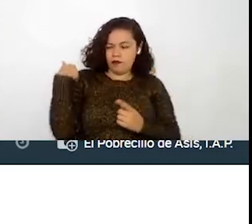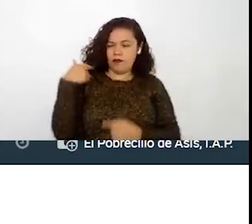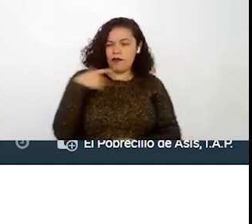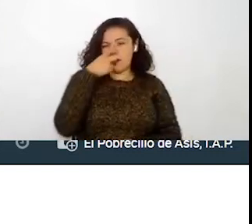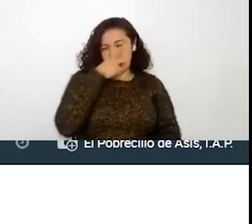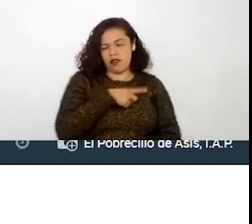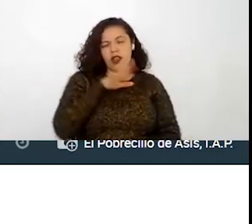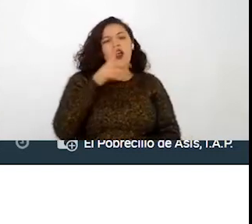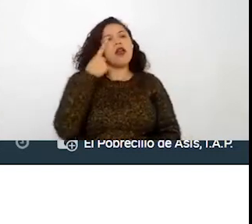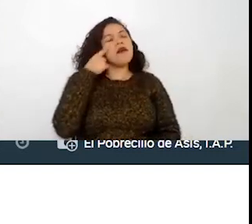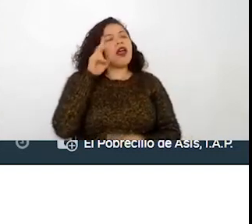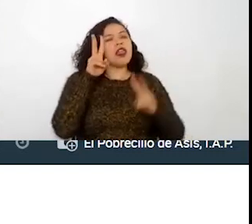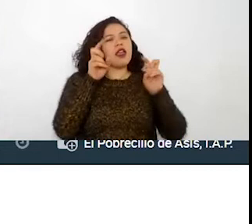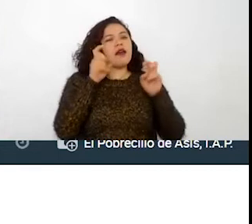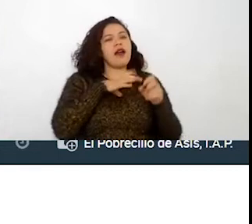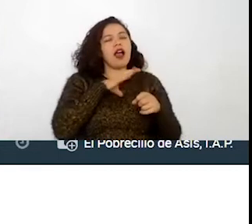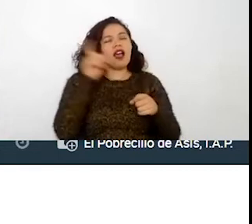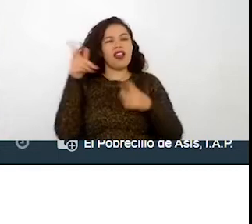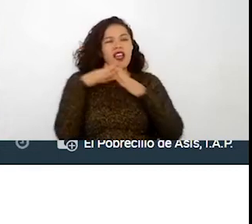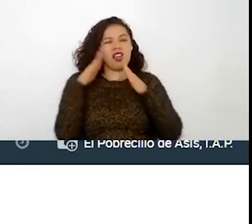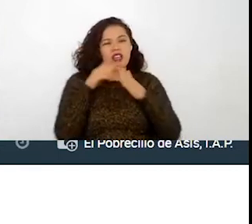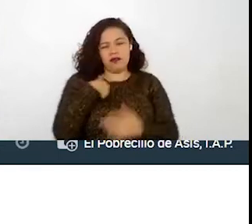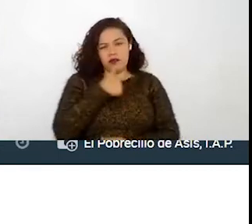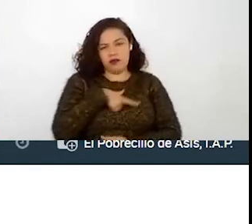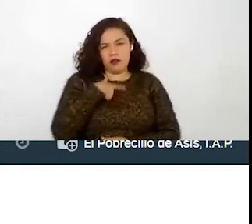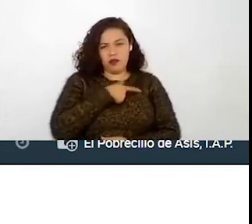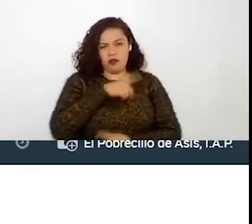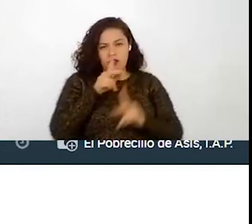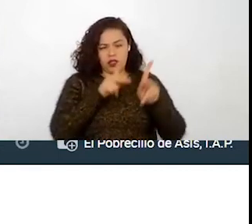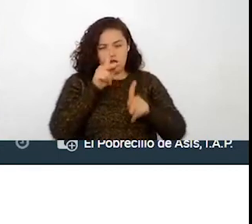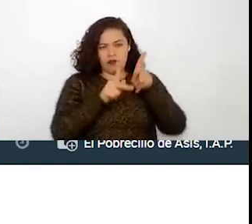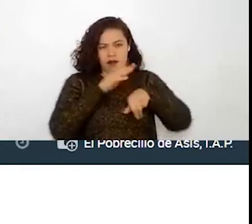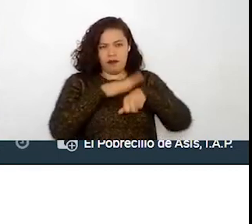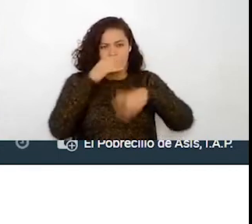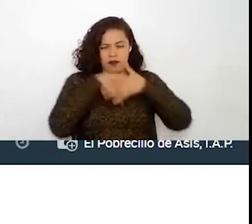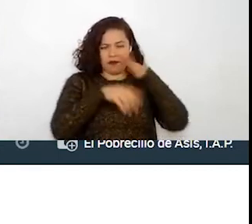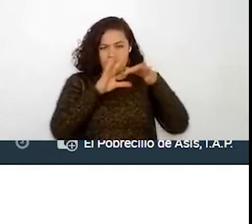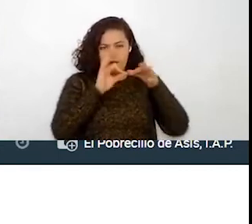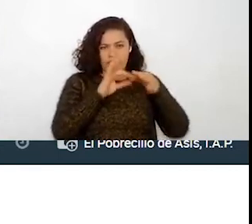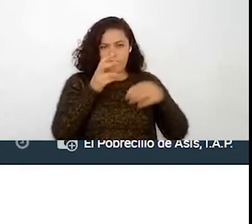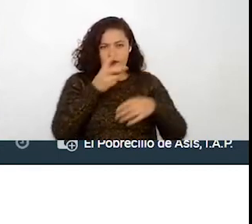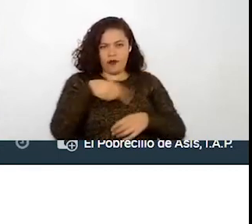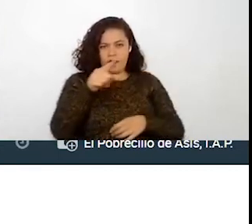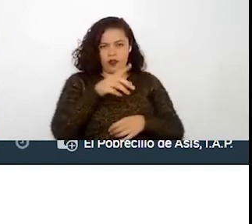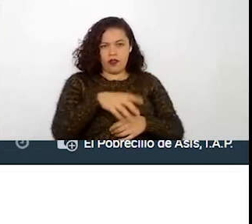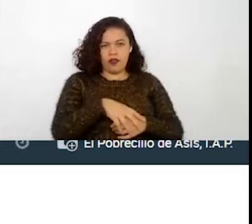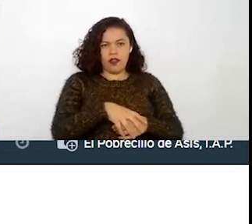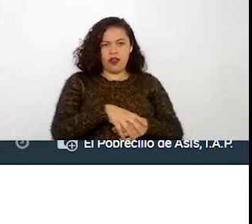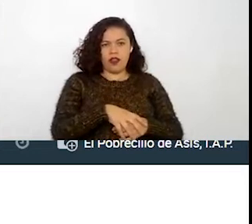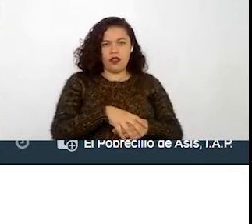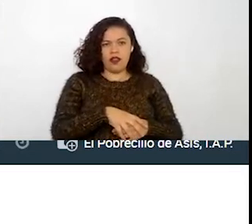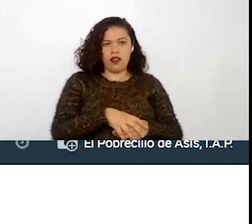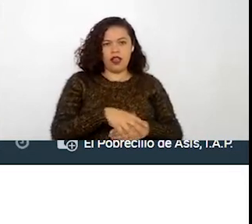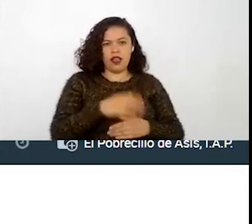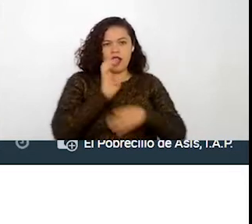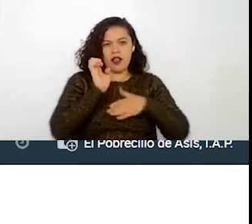sabes que tengo un asunto en casa que me gustaría tratar como más específicamente con ustedes y entonces a este